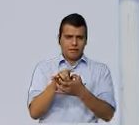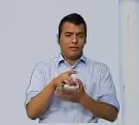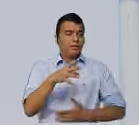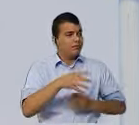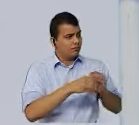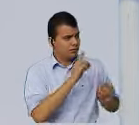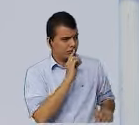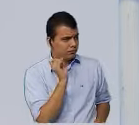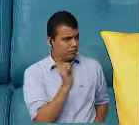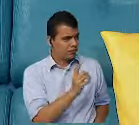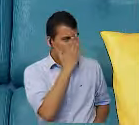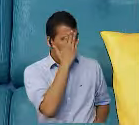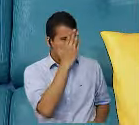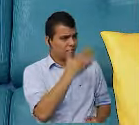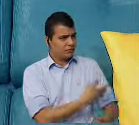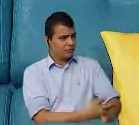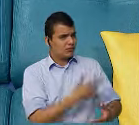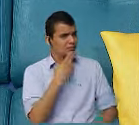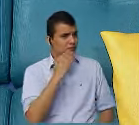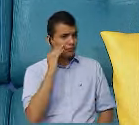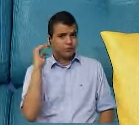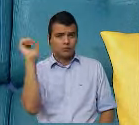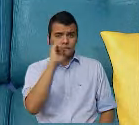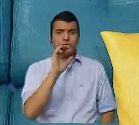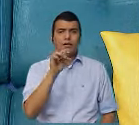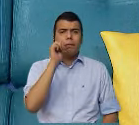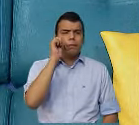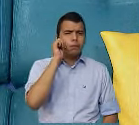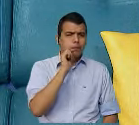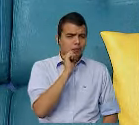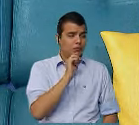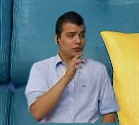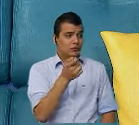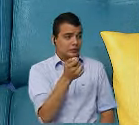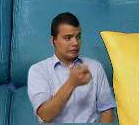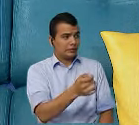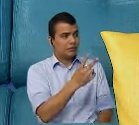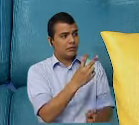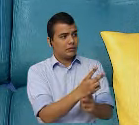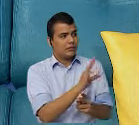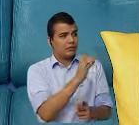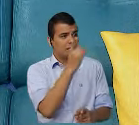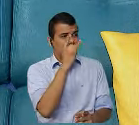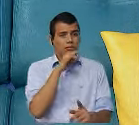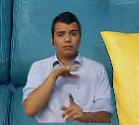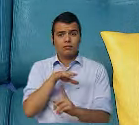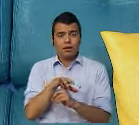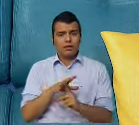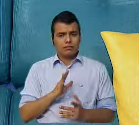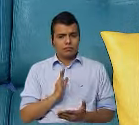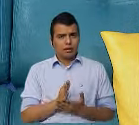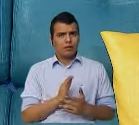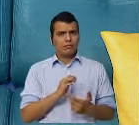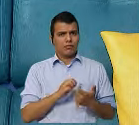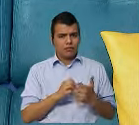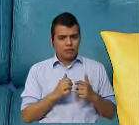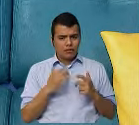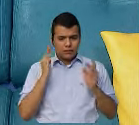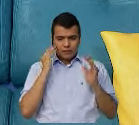la diabetes que se produce en las mujeres cuando están en la etapa de embarazo y es muy riesgosa porque puede causar muchos problemas tanto para la madre como para el